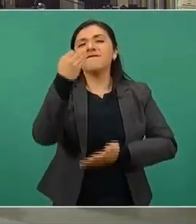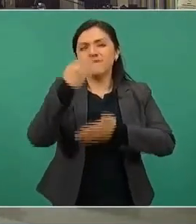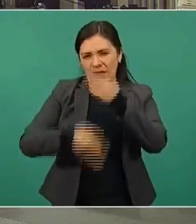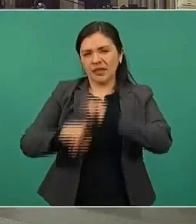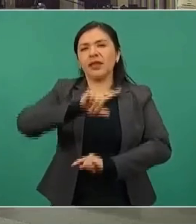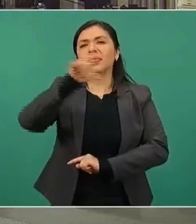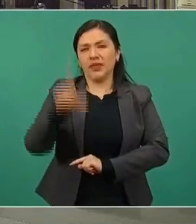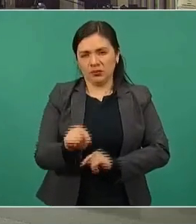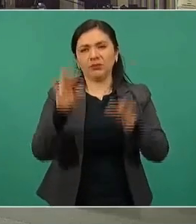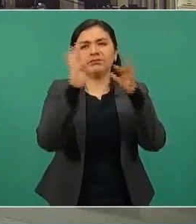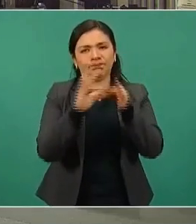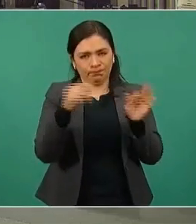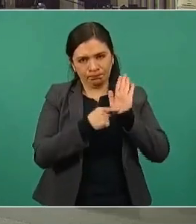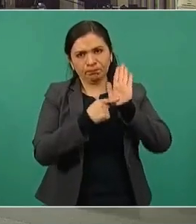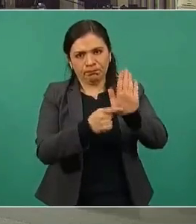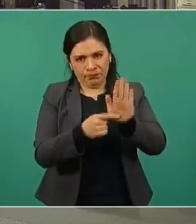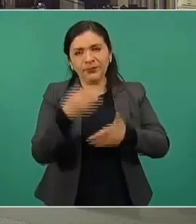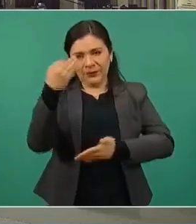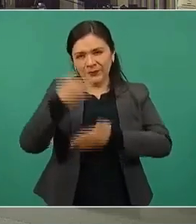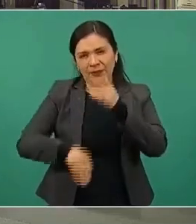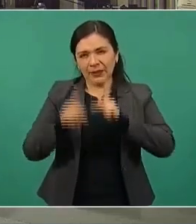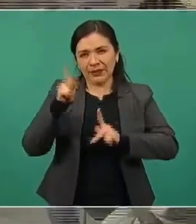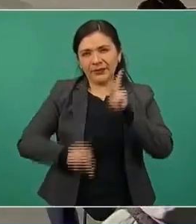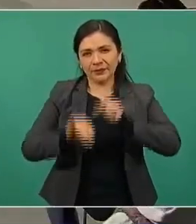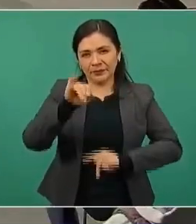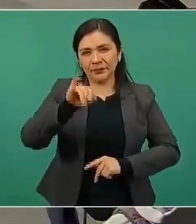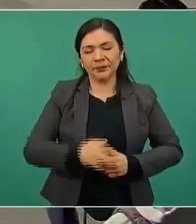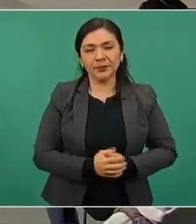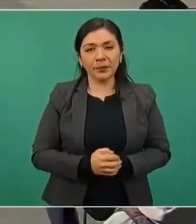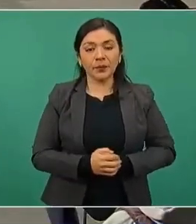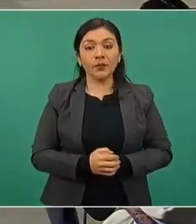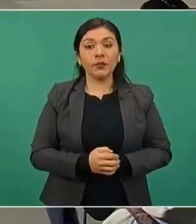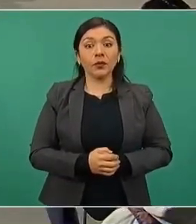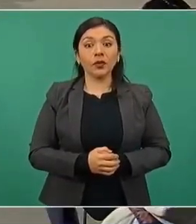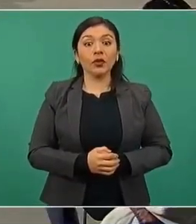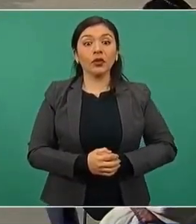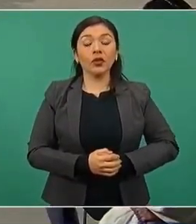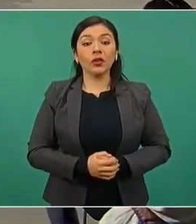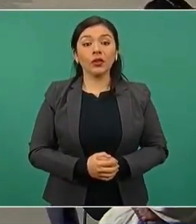¿no?, pendiente. A ver, la manita.